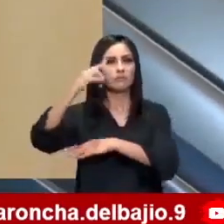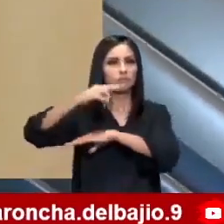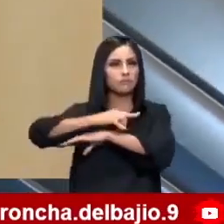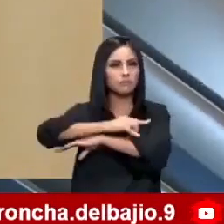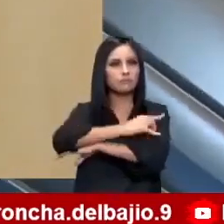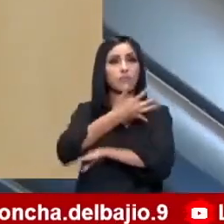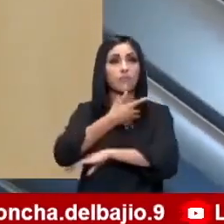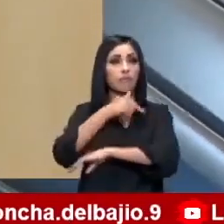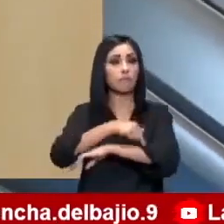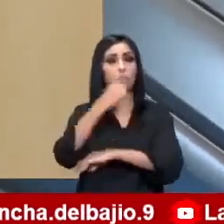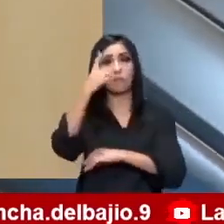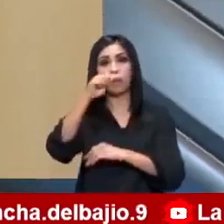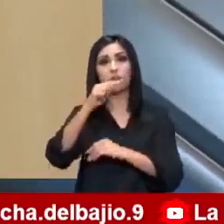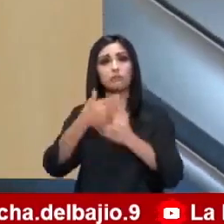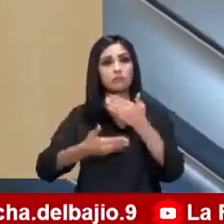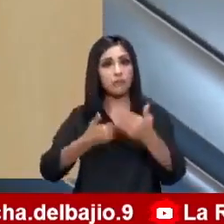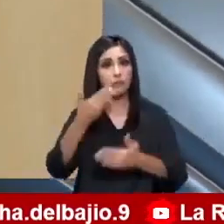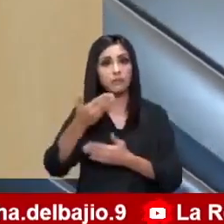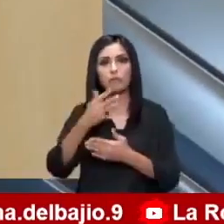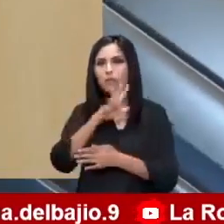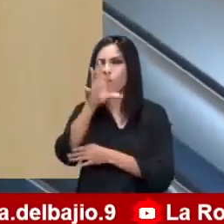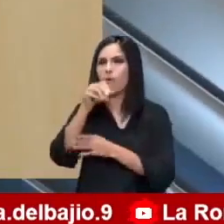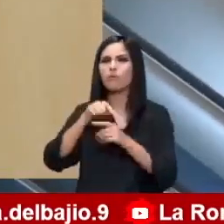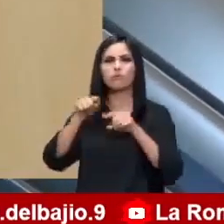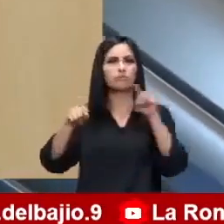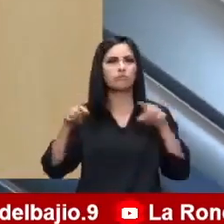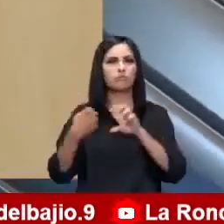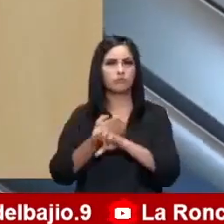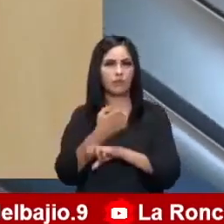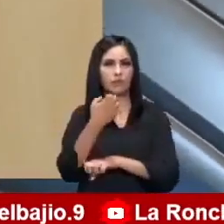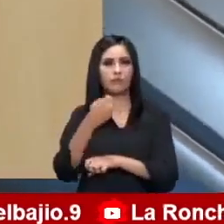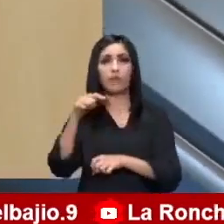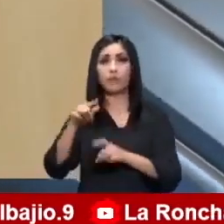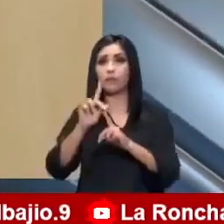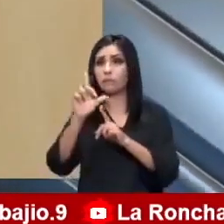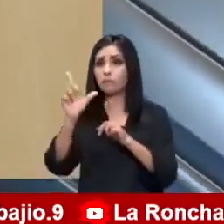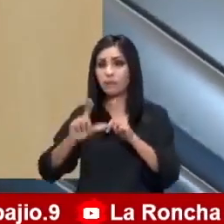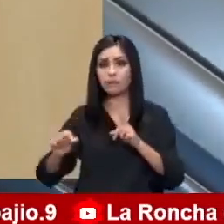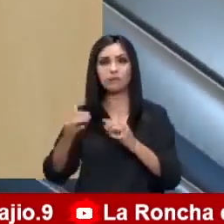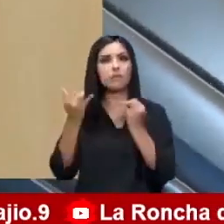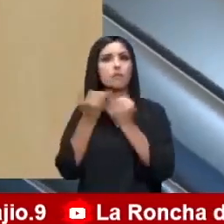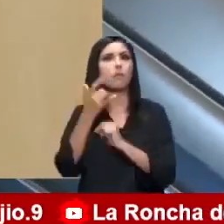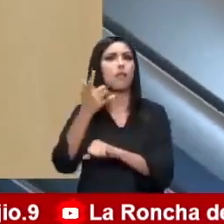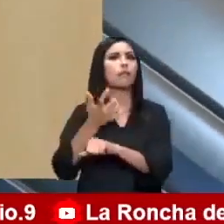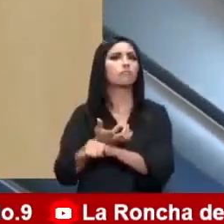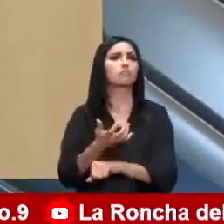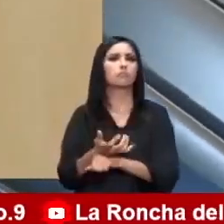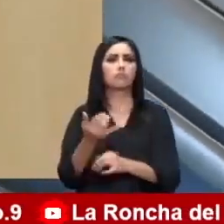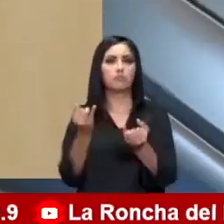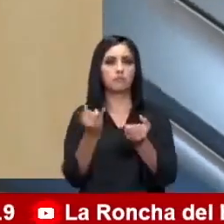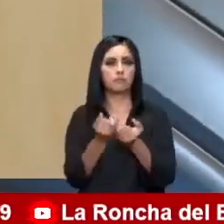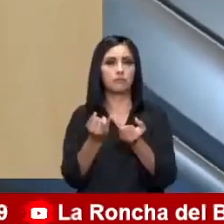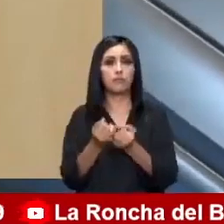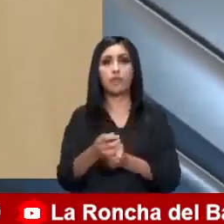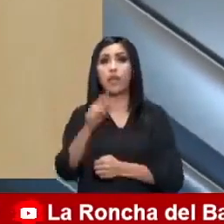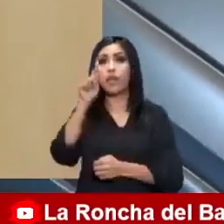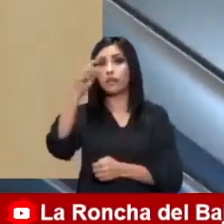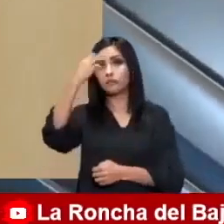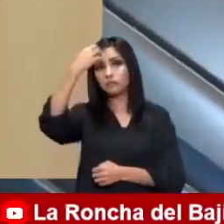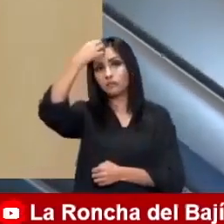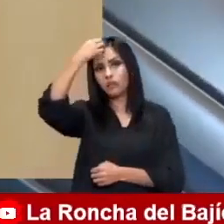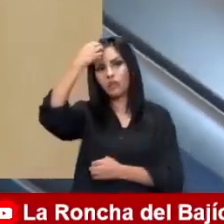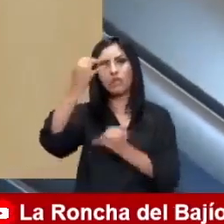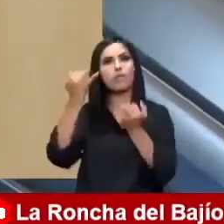da servicio a todo el estado a nuestro país y también al extranjero ahí en